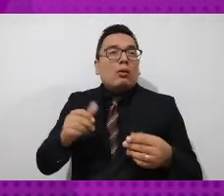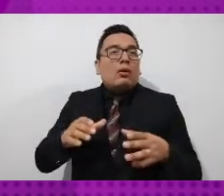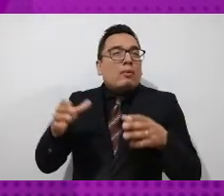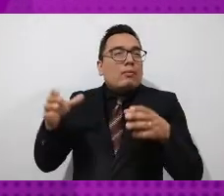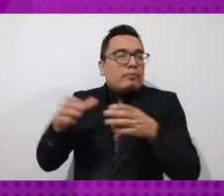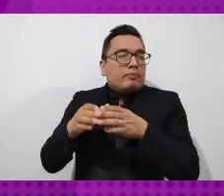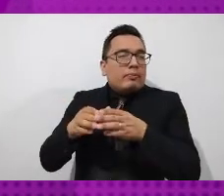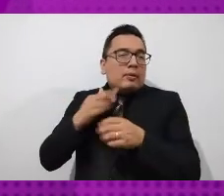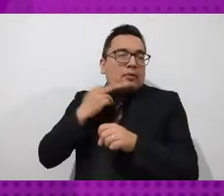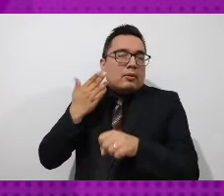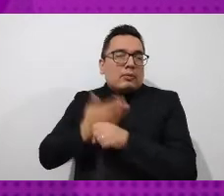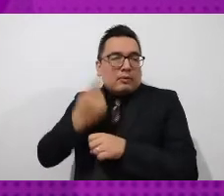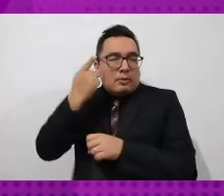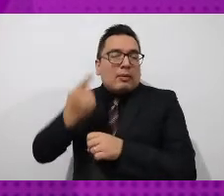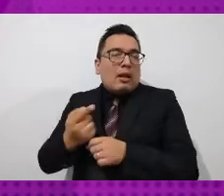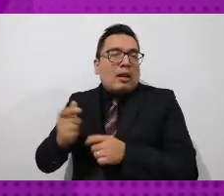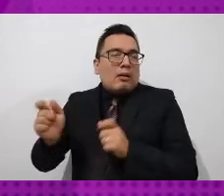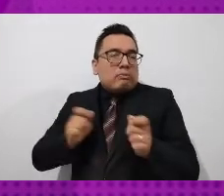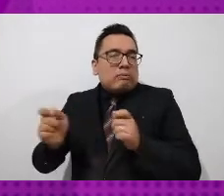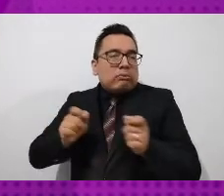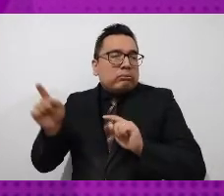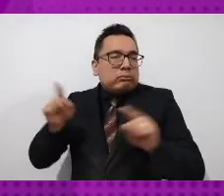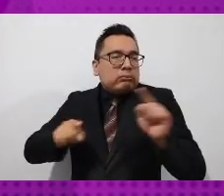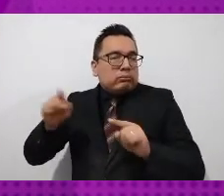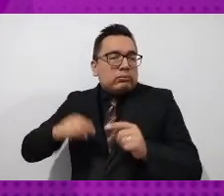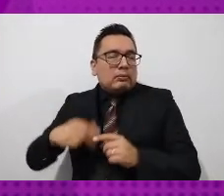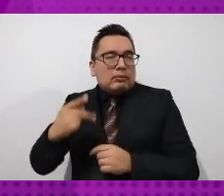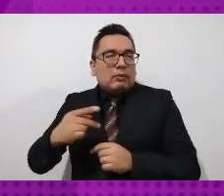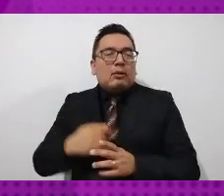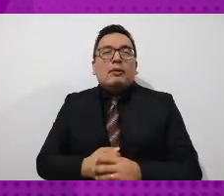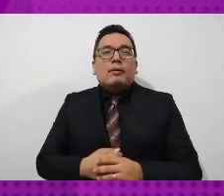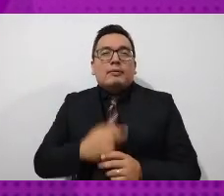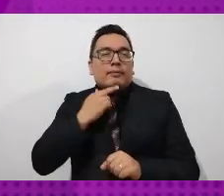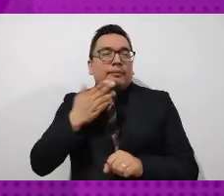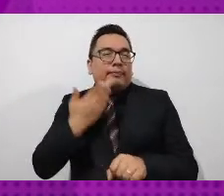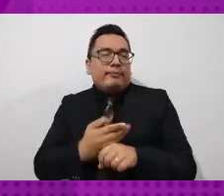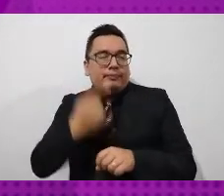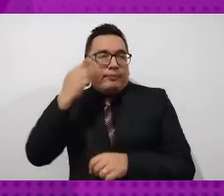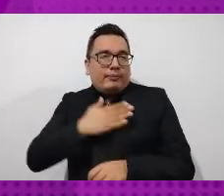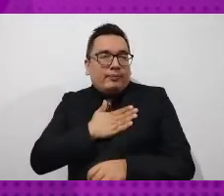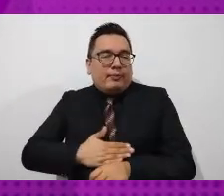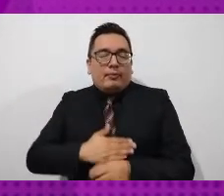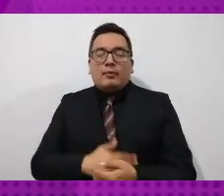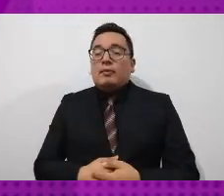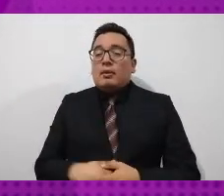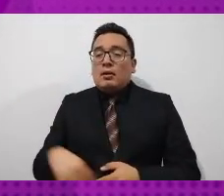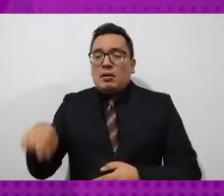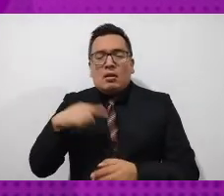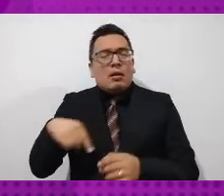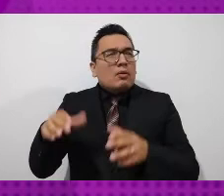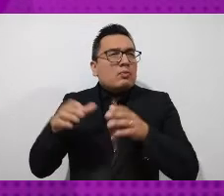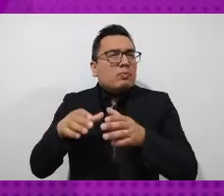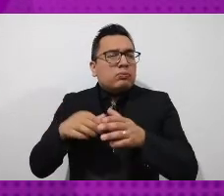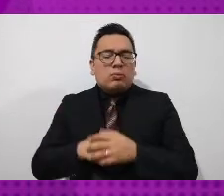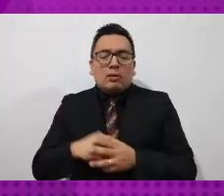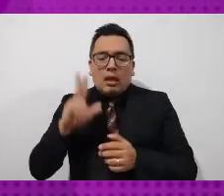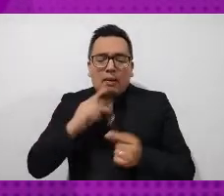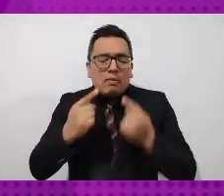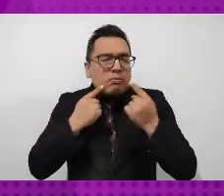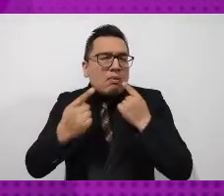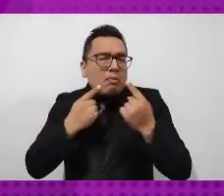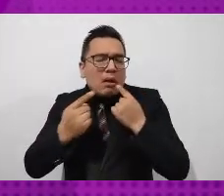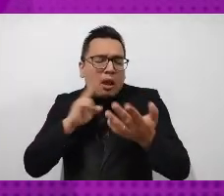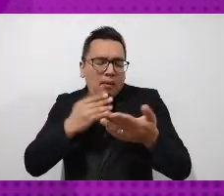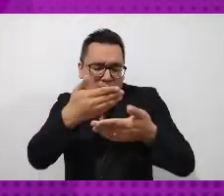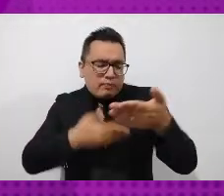la Comisión de Gobernación, Puntos Constitucionales y Justicia, y esa comisión resuelve sobre la procedencia